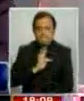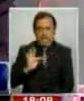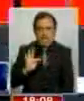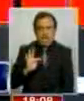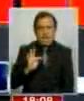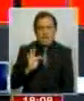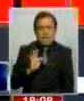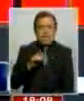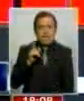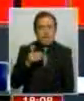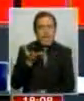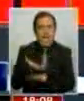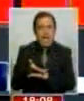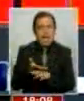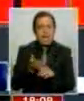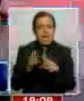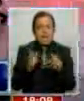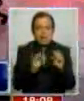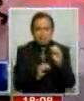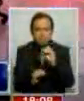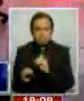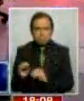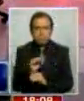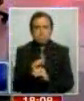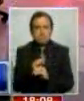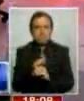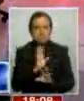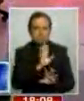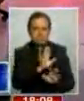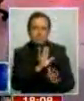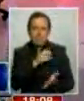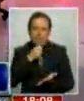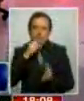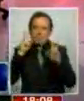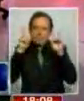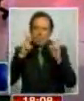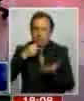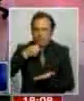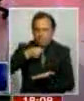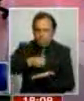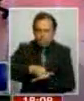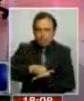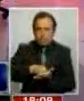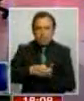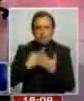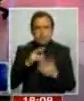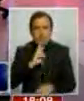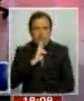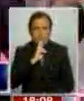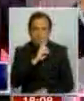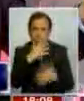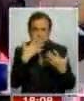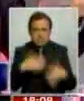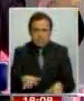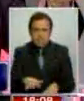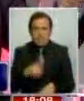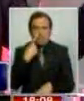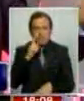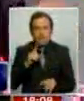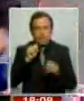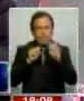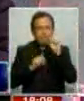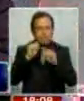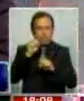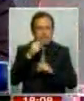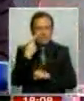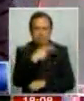porque hay ajustes que se tienen que ir haciendo. Vamos al tema de fondo, porque el tema de forma, ya lo contesté, creo que tiene más que ver con una política